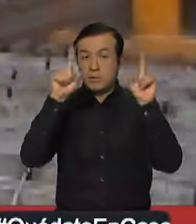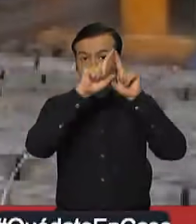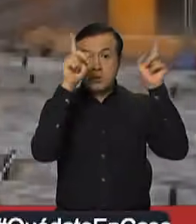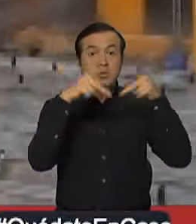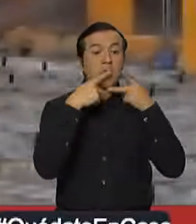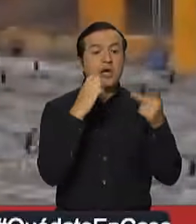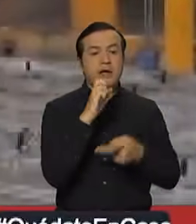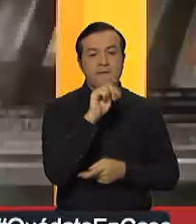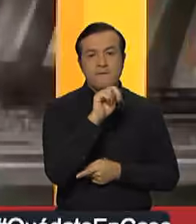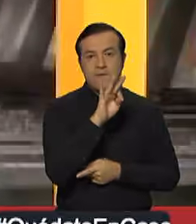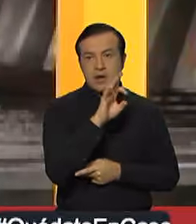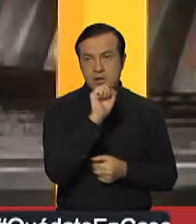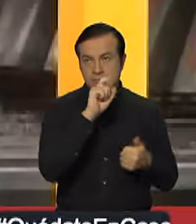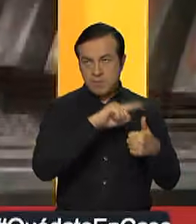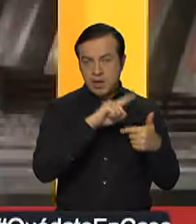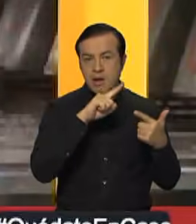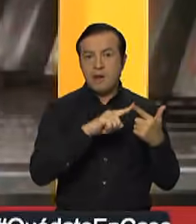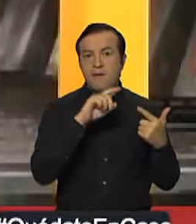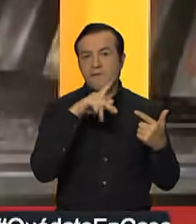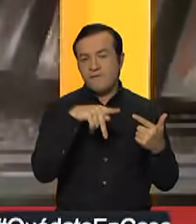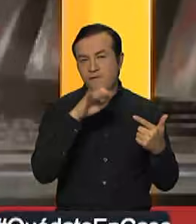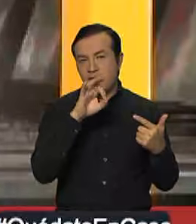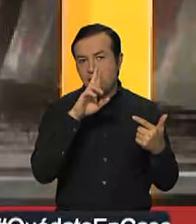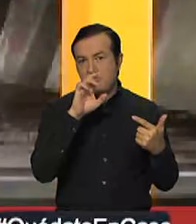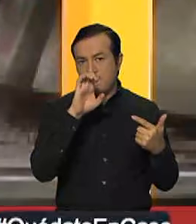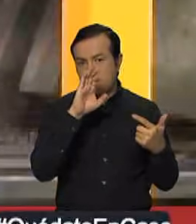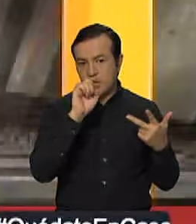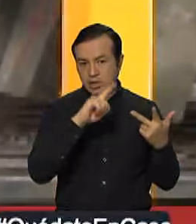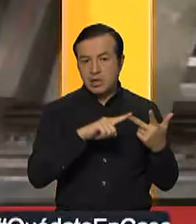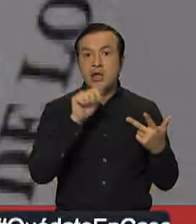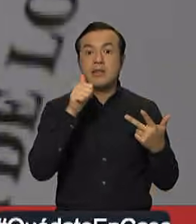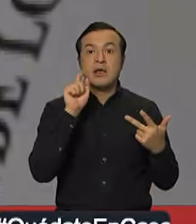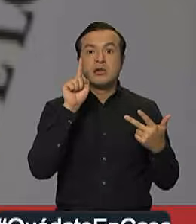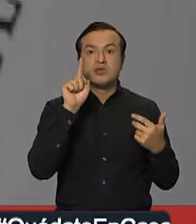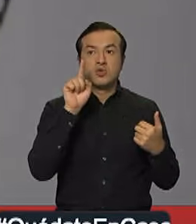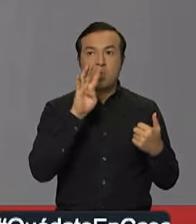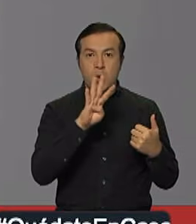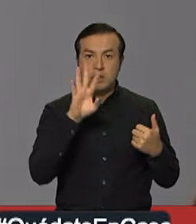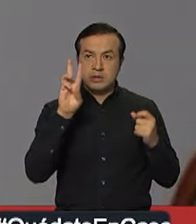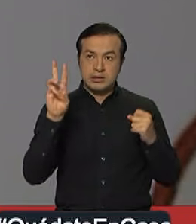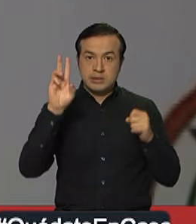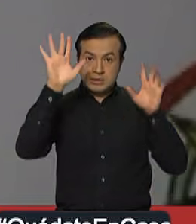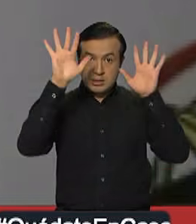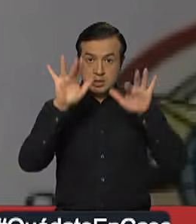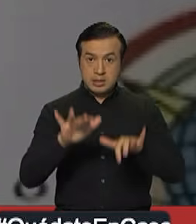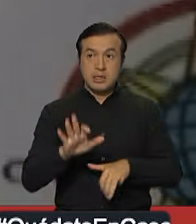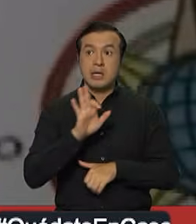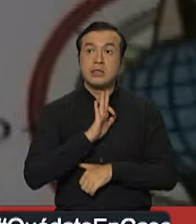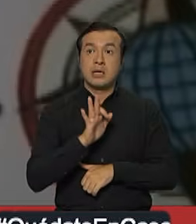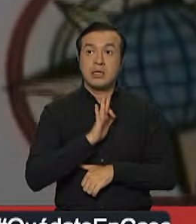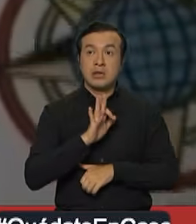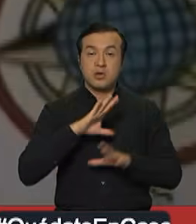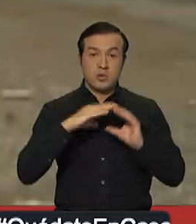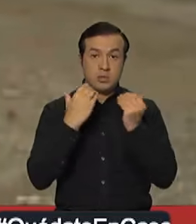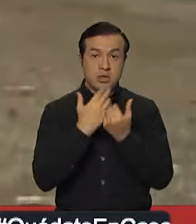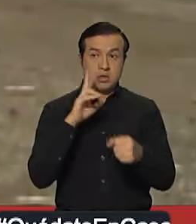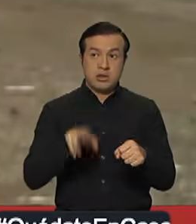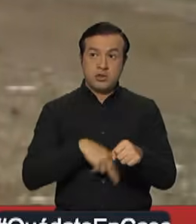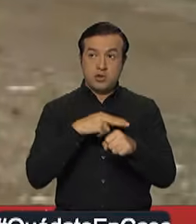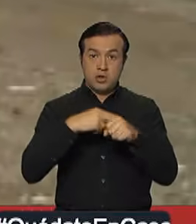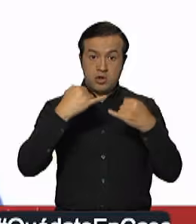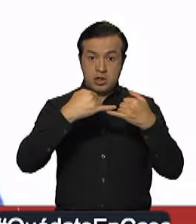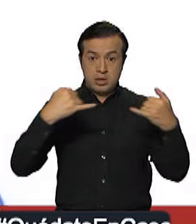Enfarma, Fabric, Cementera del Ecuador, y con el decreto 1046 se suprime la Secretaría Técnica del Comité Nacional de